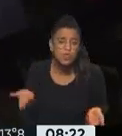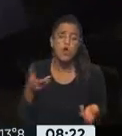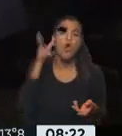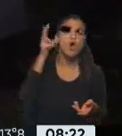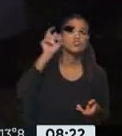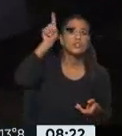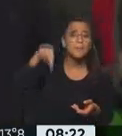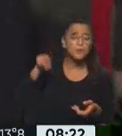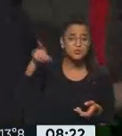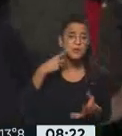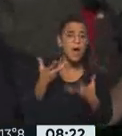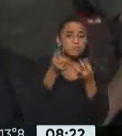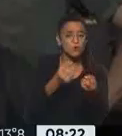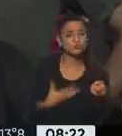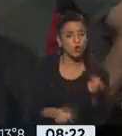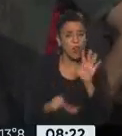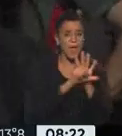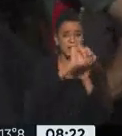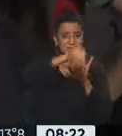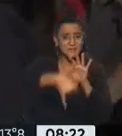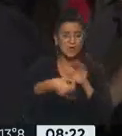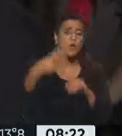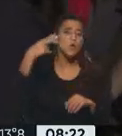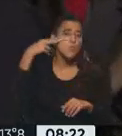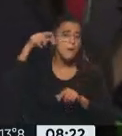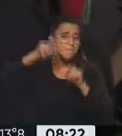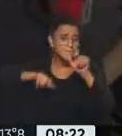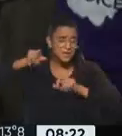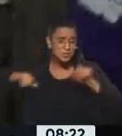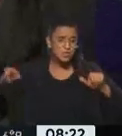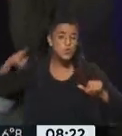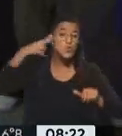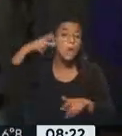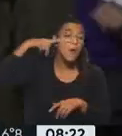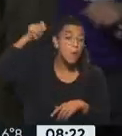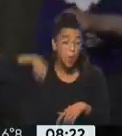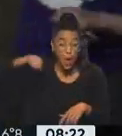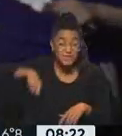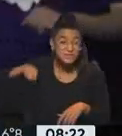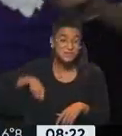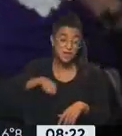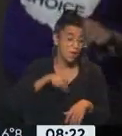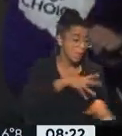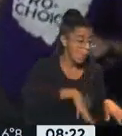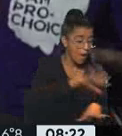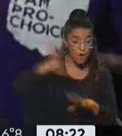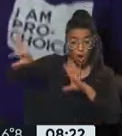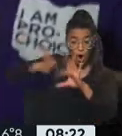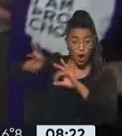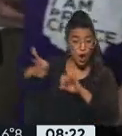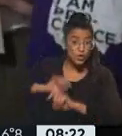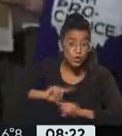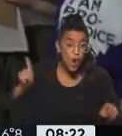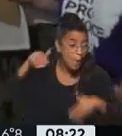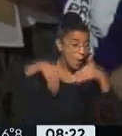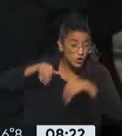80% apoyan al aborto legal nueve personas nueve jueces que no fueron elegidas por el pueblo no fueron